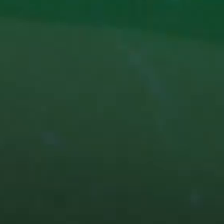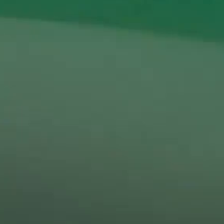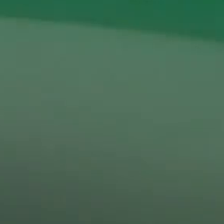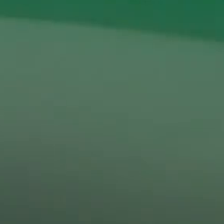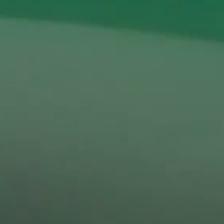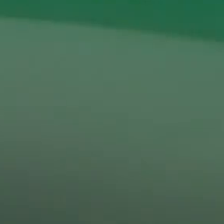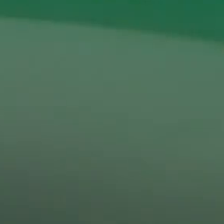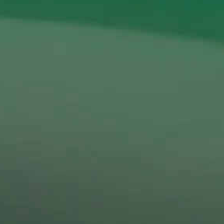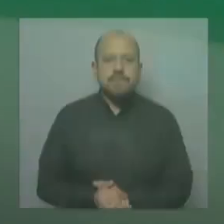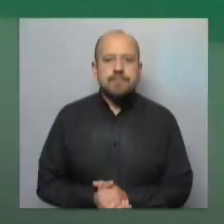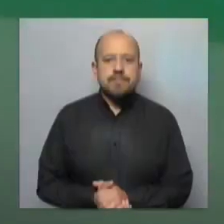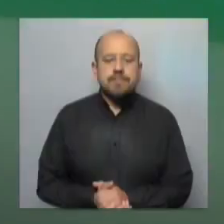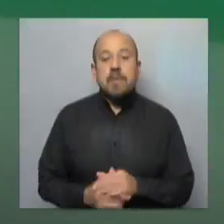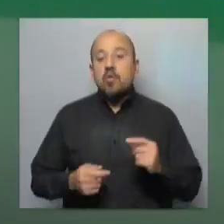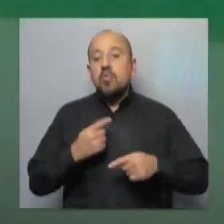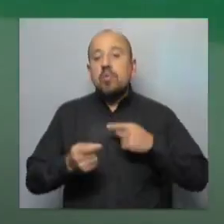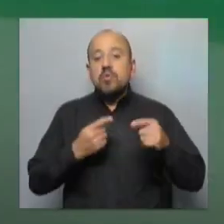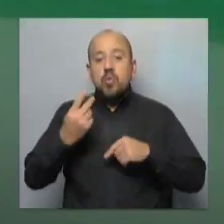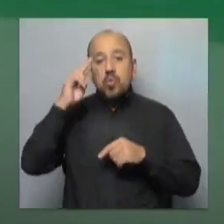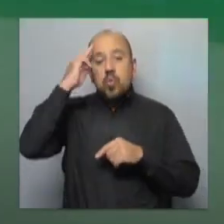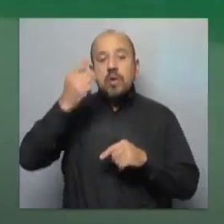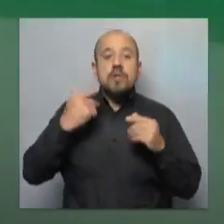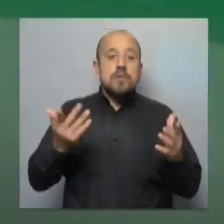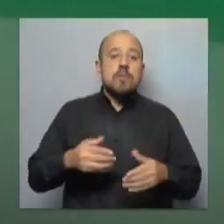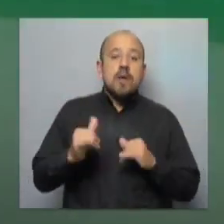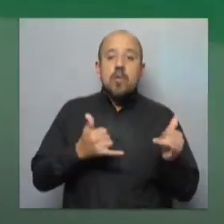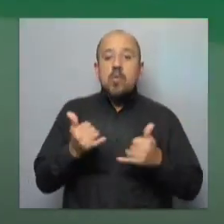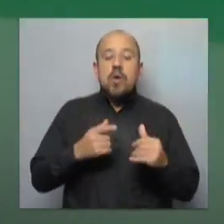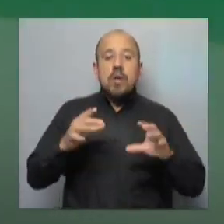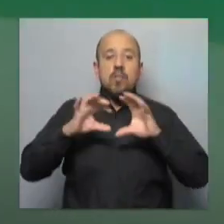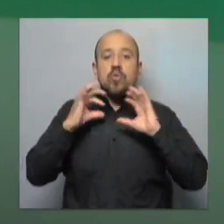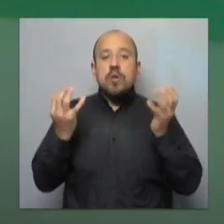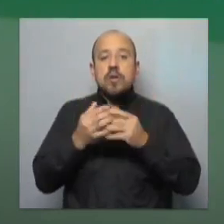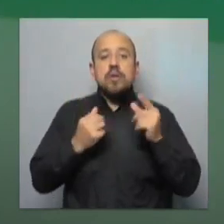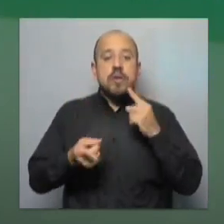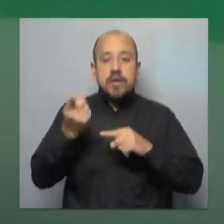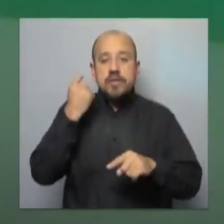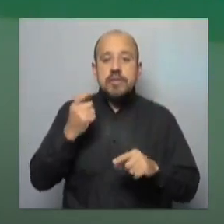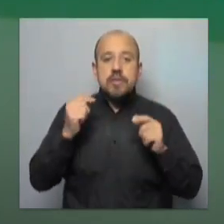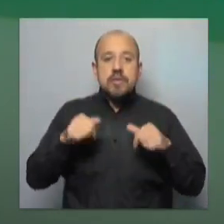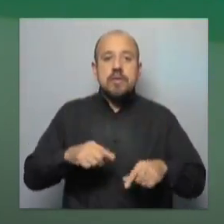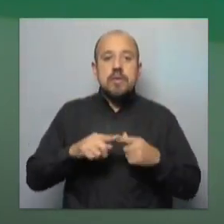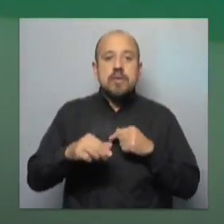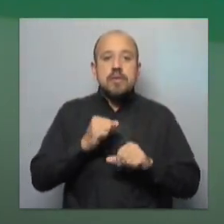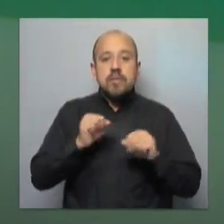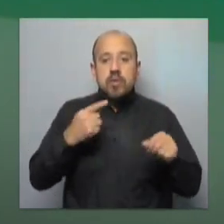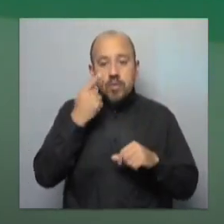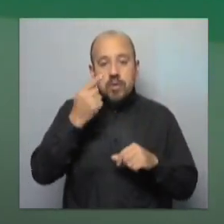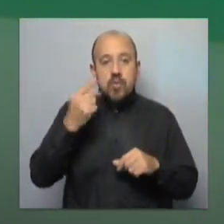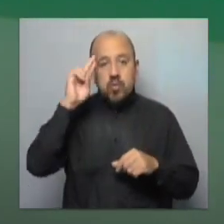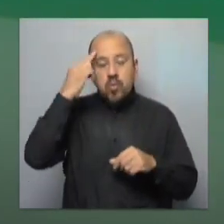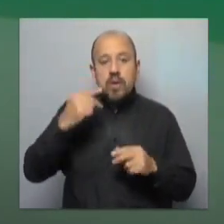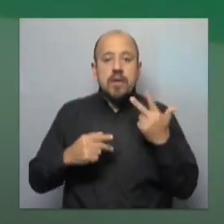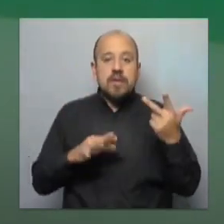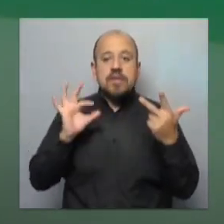aquí está nuestro segundo bloque uruguay se prepara para jugar el mundial y tv ciudad lo sabe anoche y en esta pantalla se pudo ver uruguay derrotó